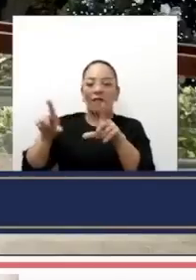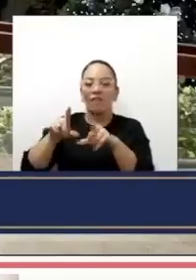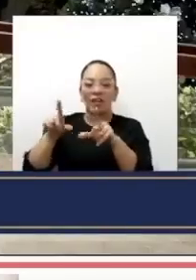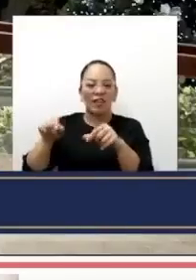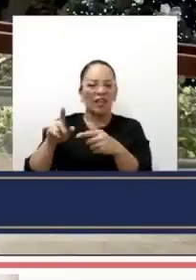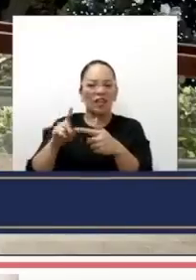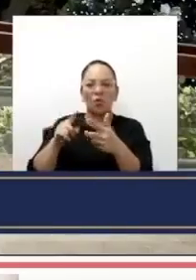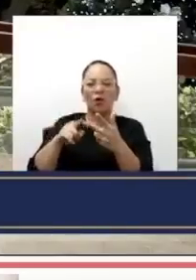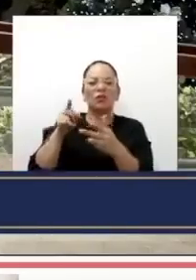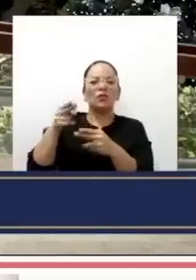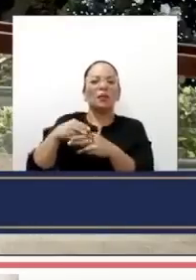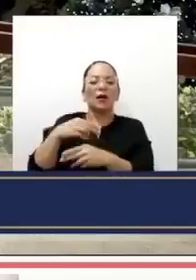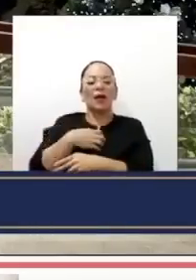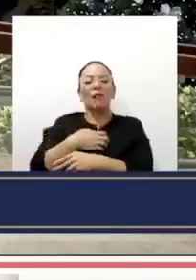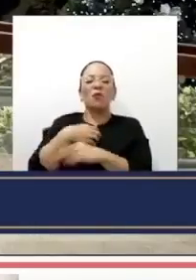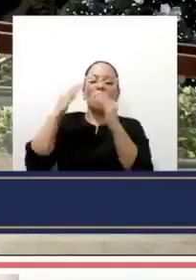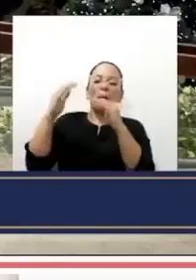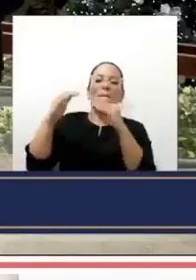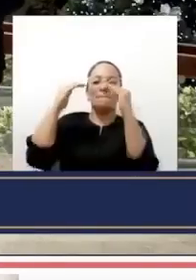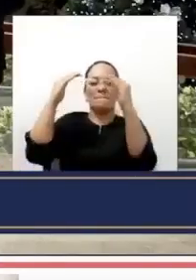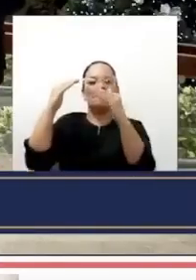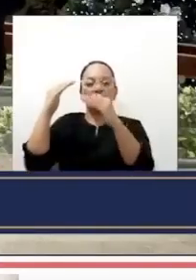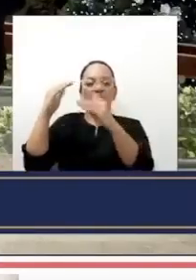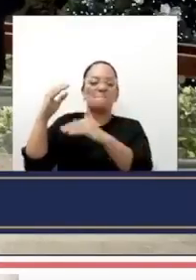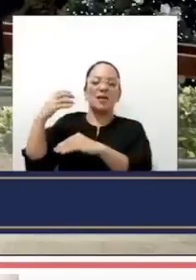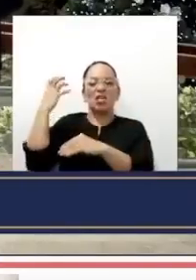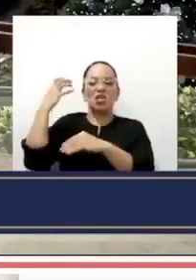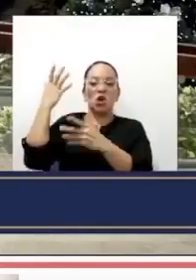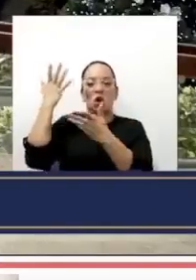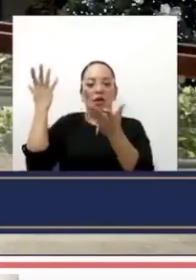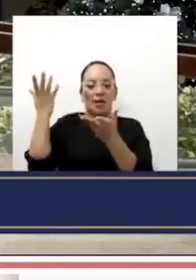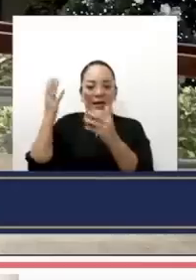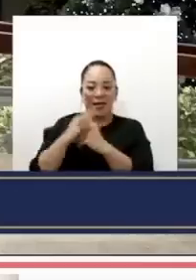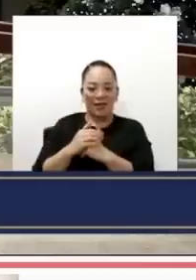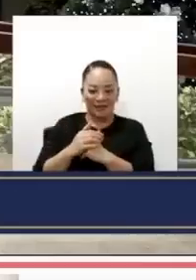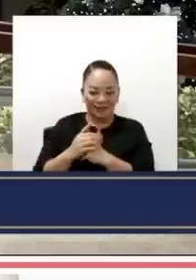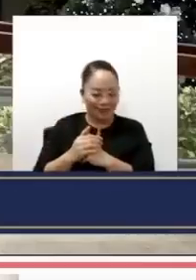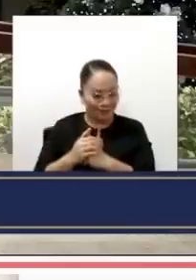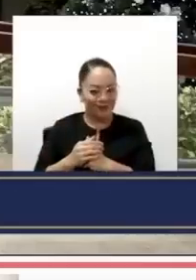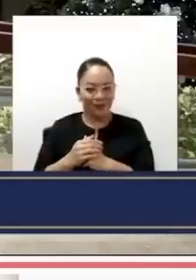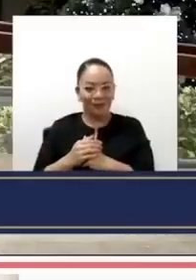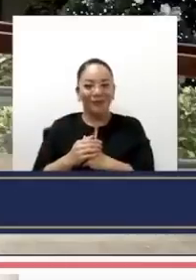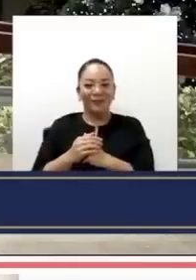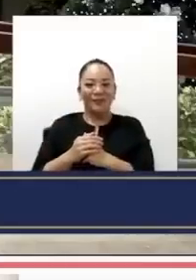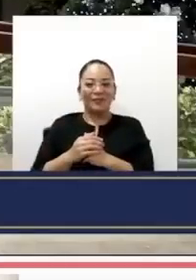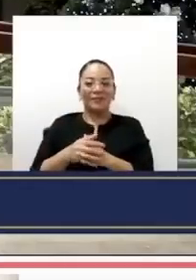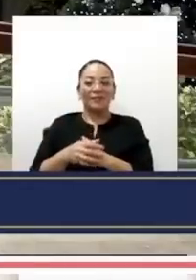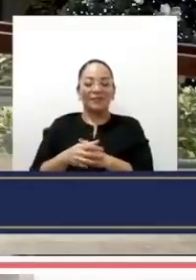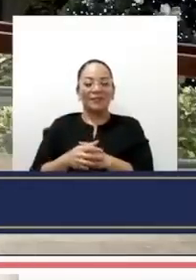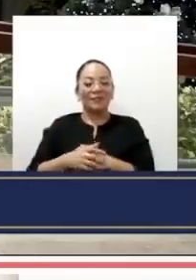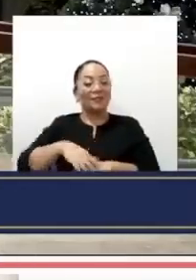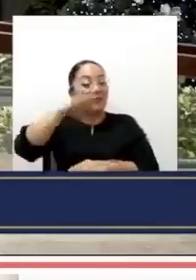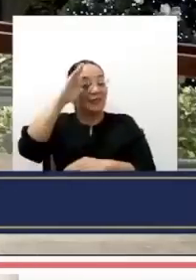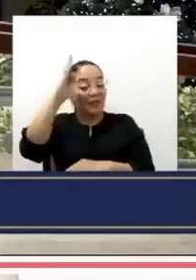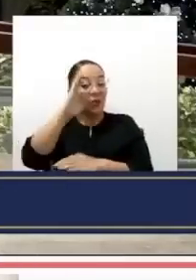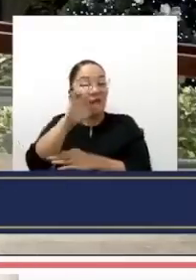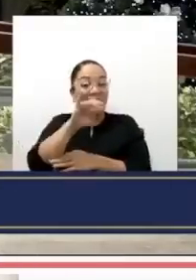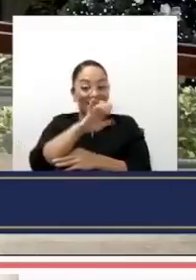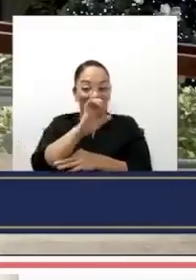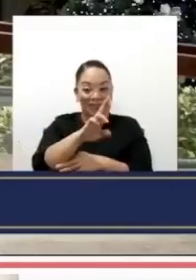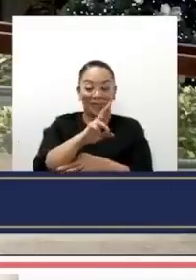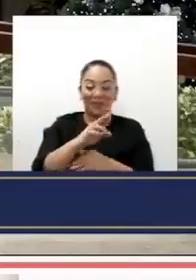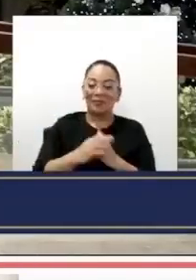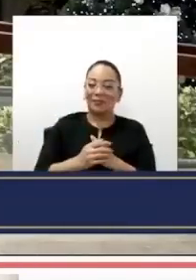llama? Envidius maximus mediocris en la Facultad de Derecho. En latín, sí. Sí. Saludos, don Eliezer.